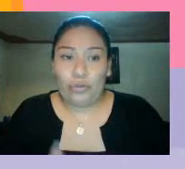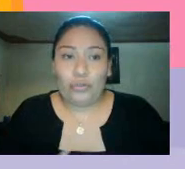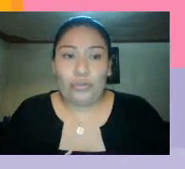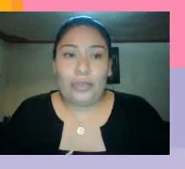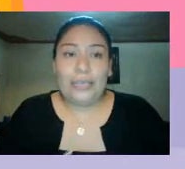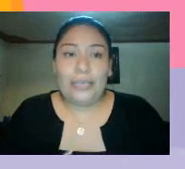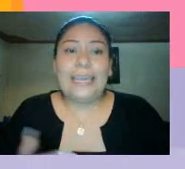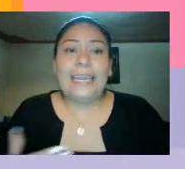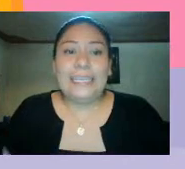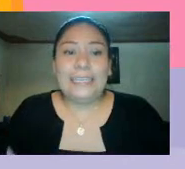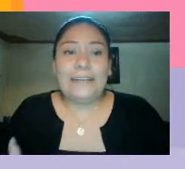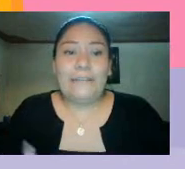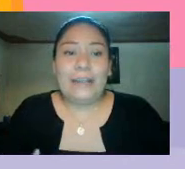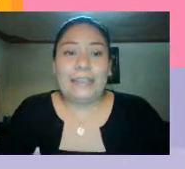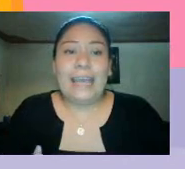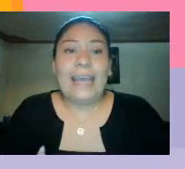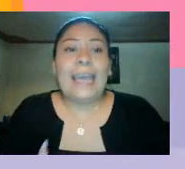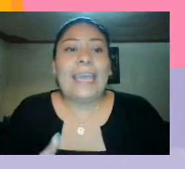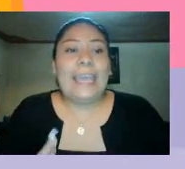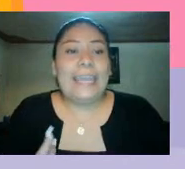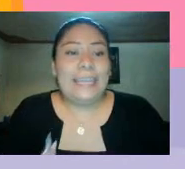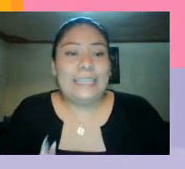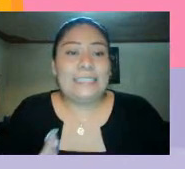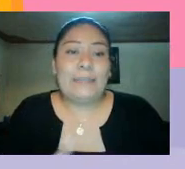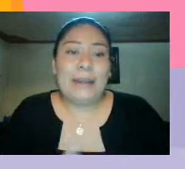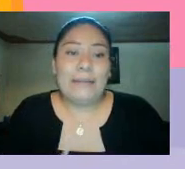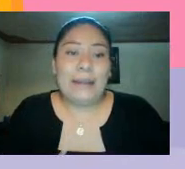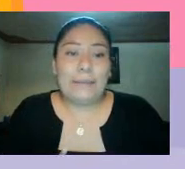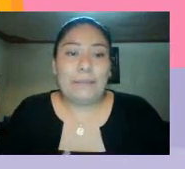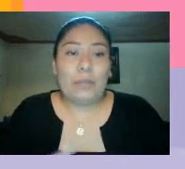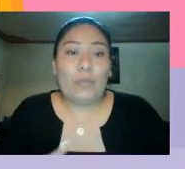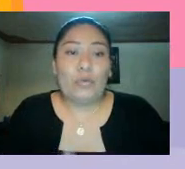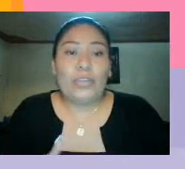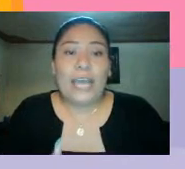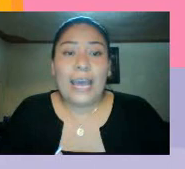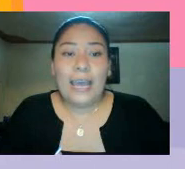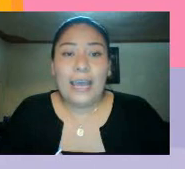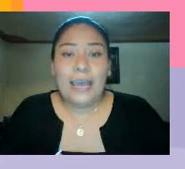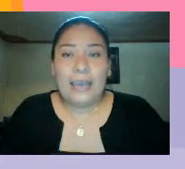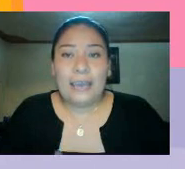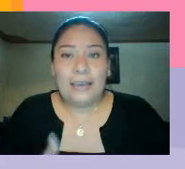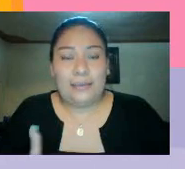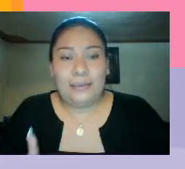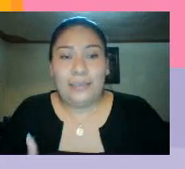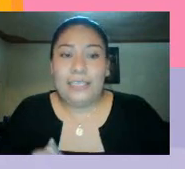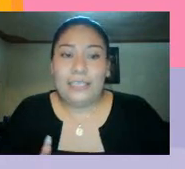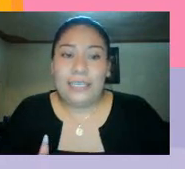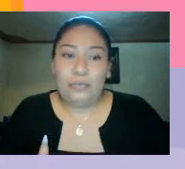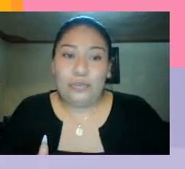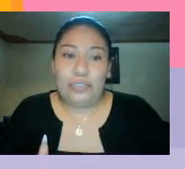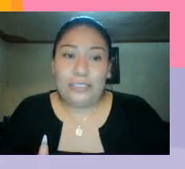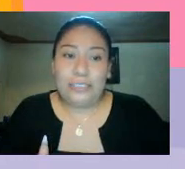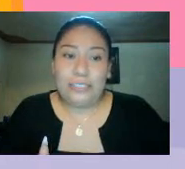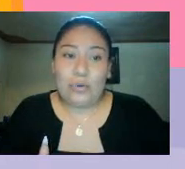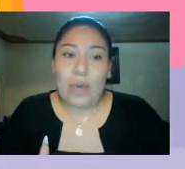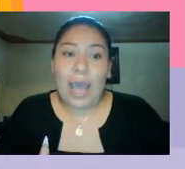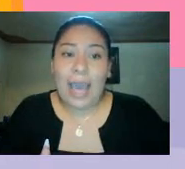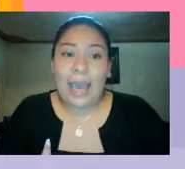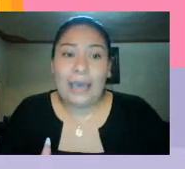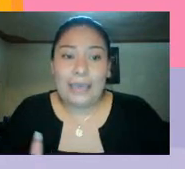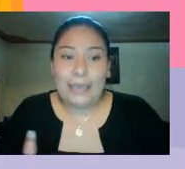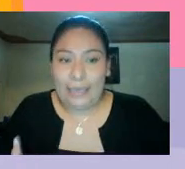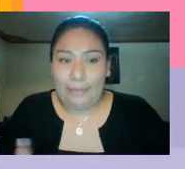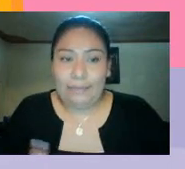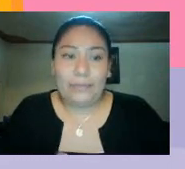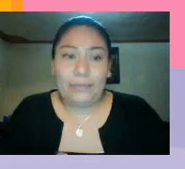Número 2. ¿Qué letra falta en esta palabra, monta, y tenemos inciso